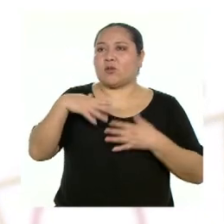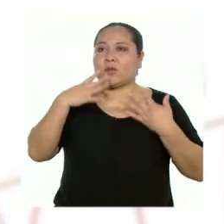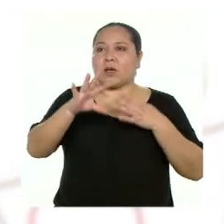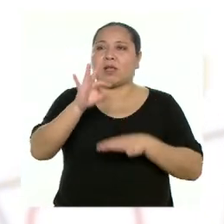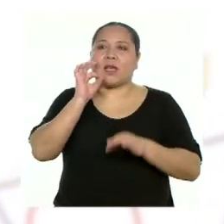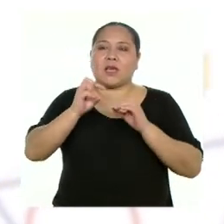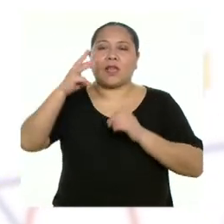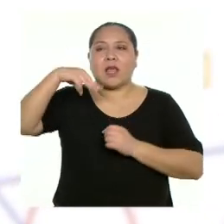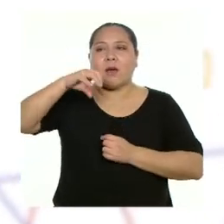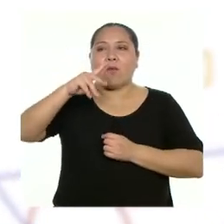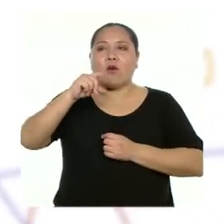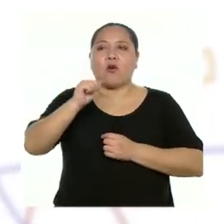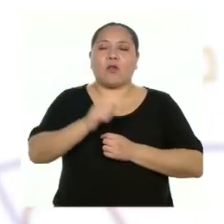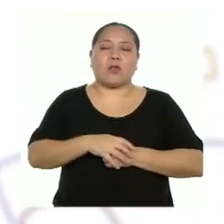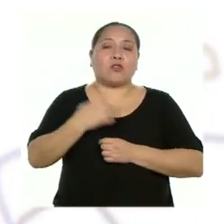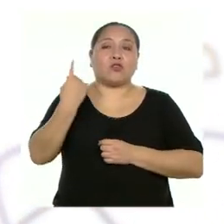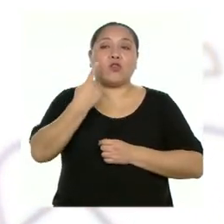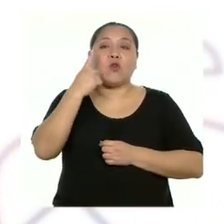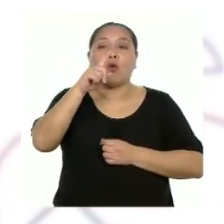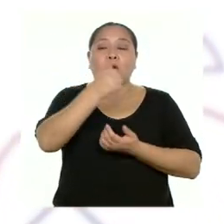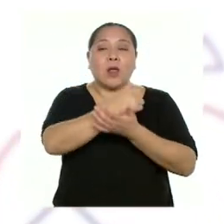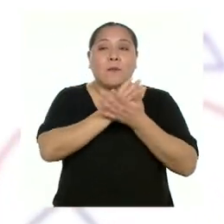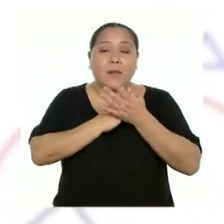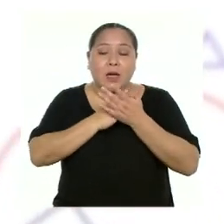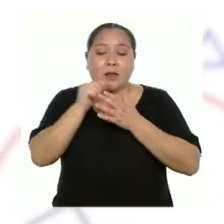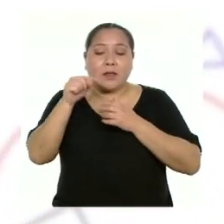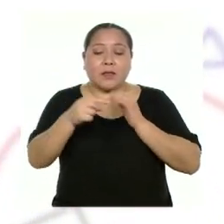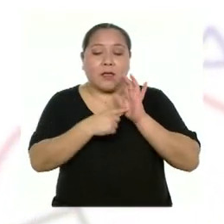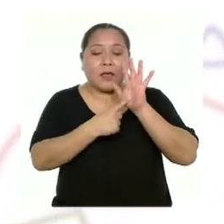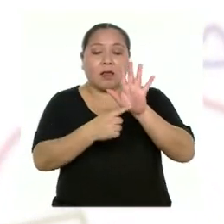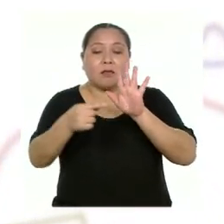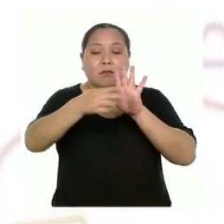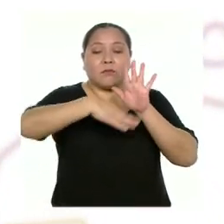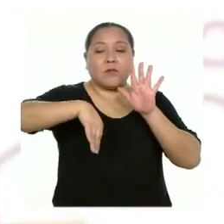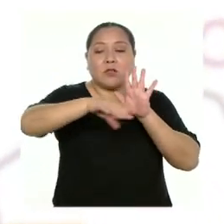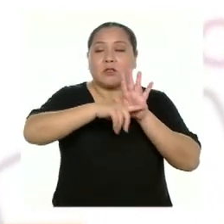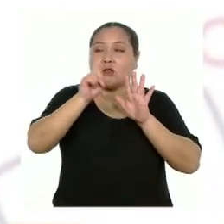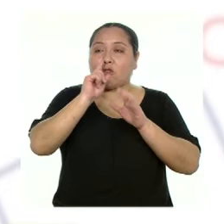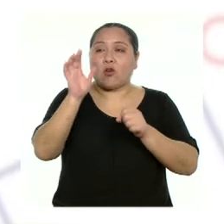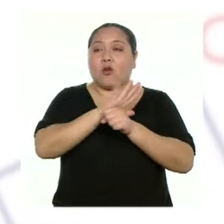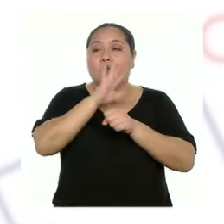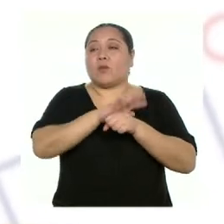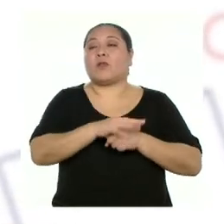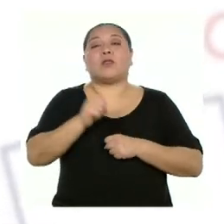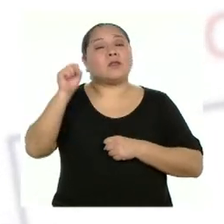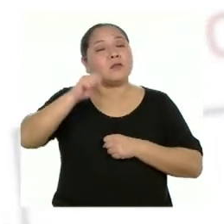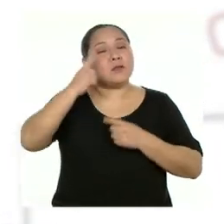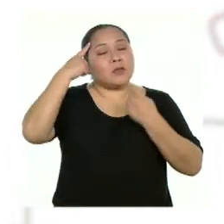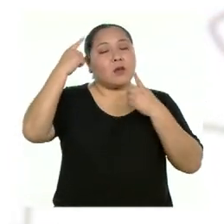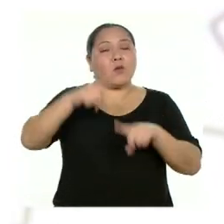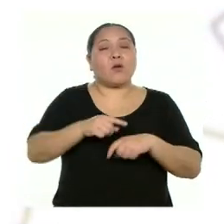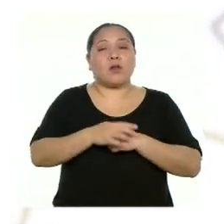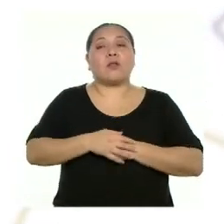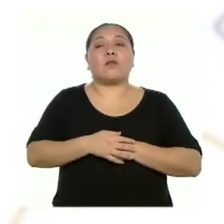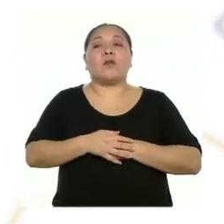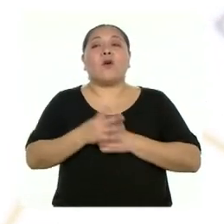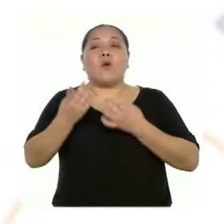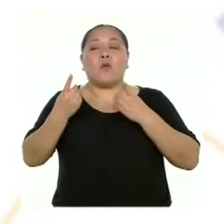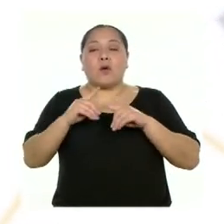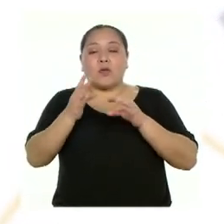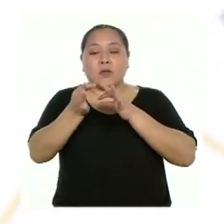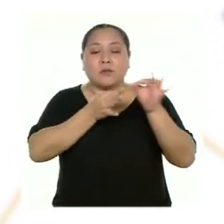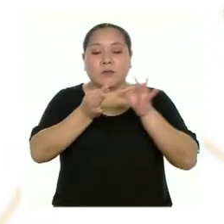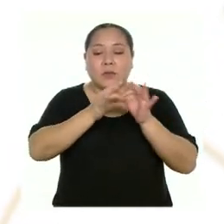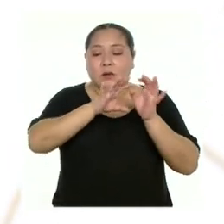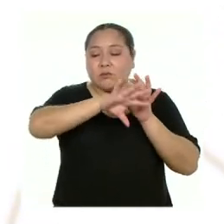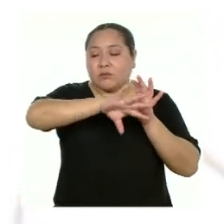moda, porque describe solo una parte de la muestra y no por completo. De acuerdo. En la descripción general la